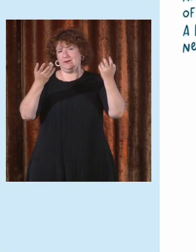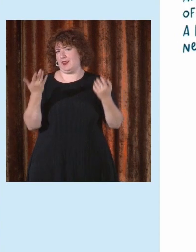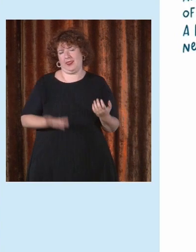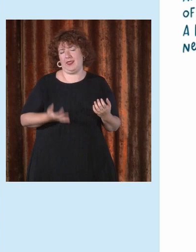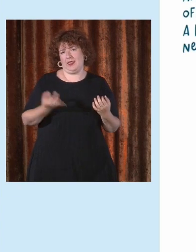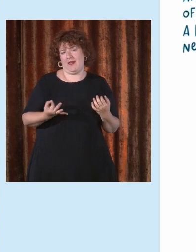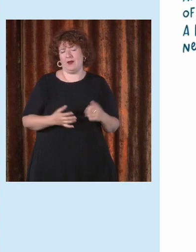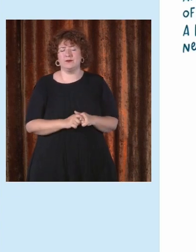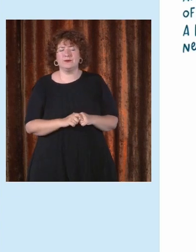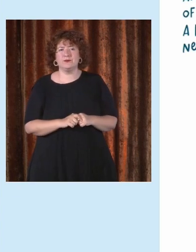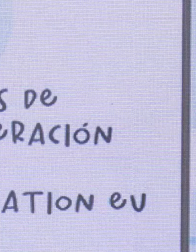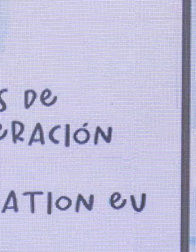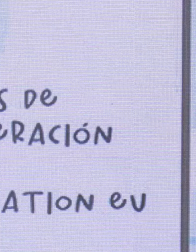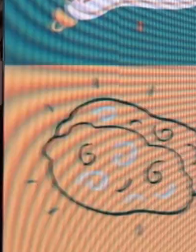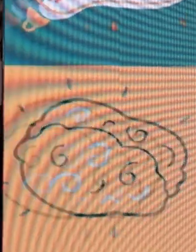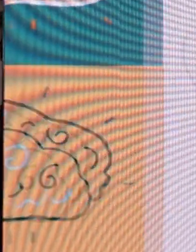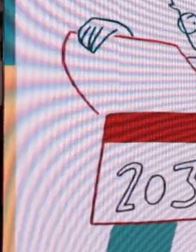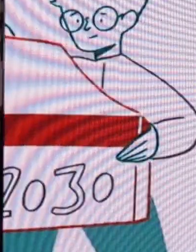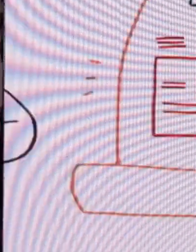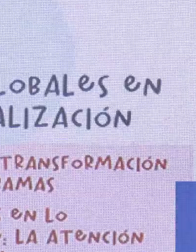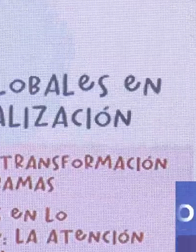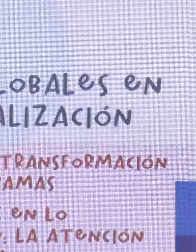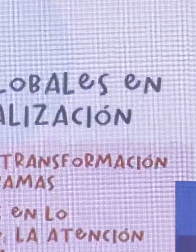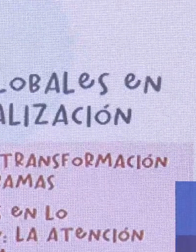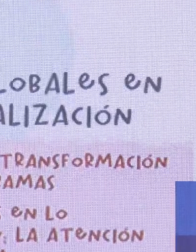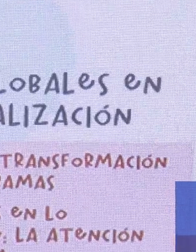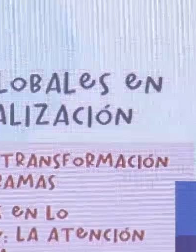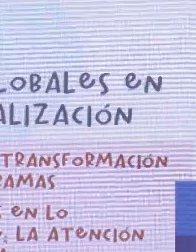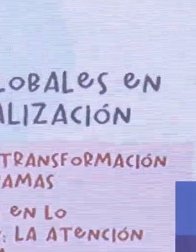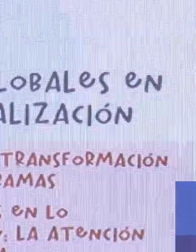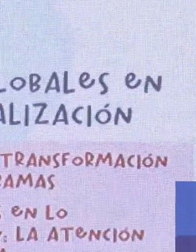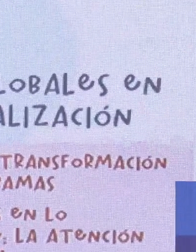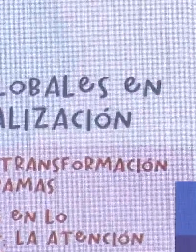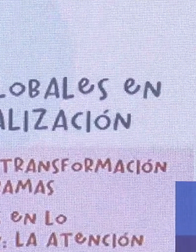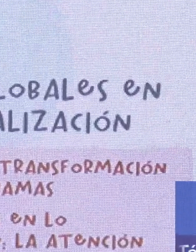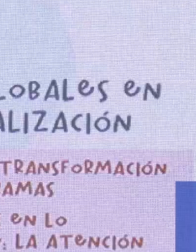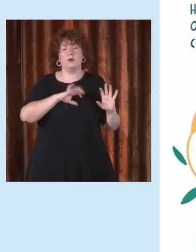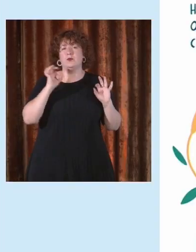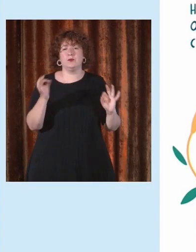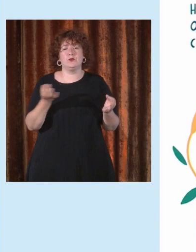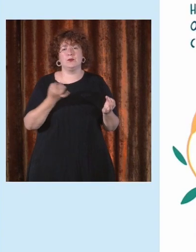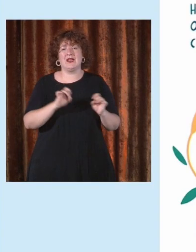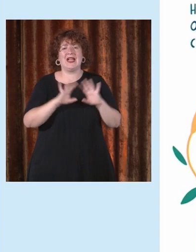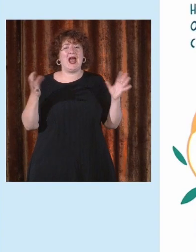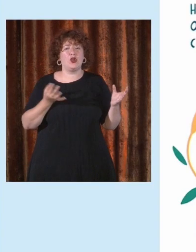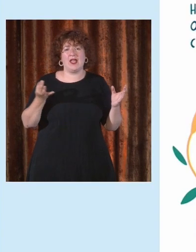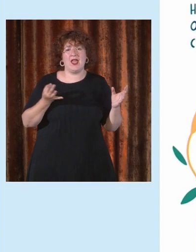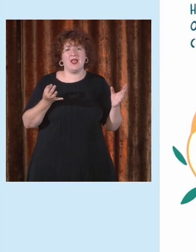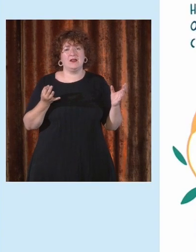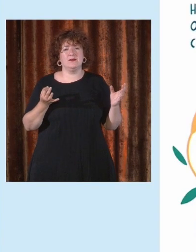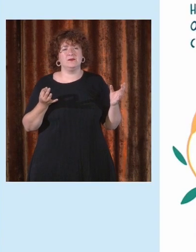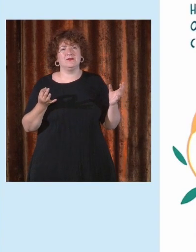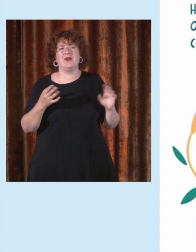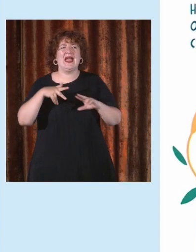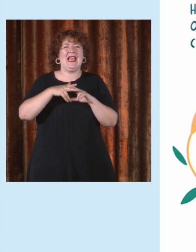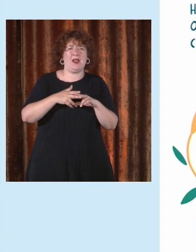con las personas que se acercan a nuestras entidades. Cuando empezamos a trabajar este proyecto, lo que teníamos muy claro es que esto no se trataba de